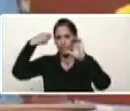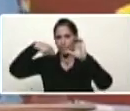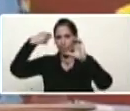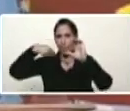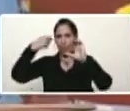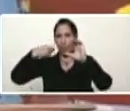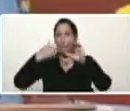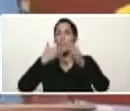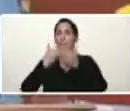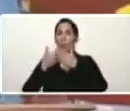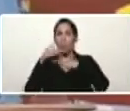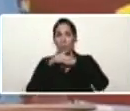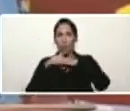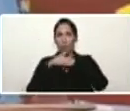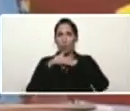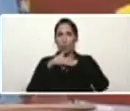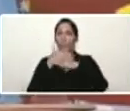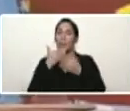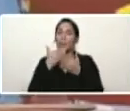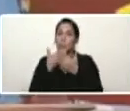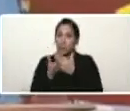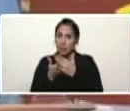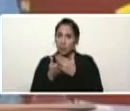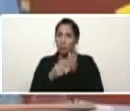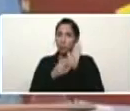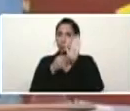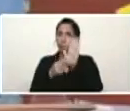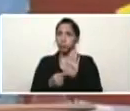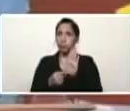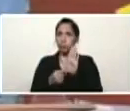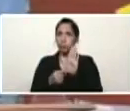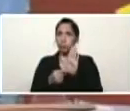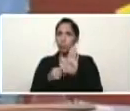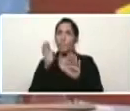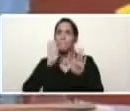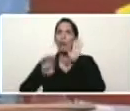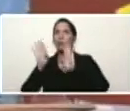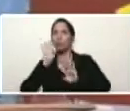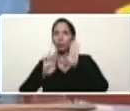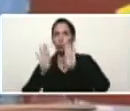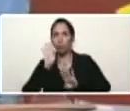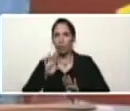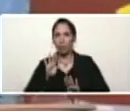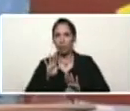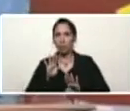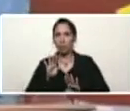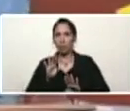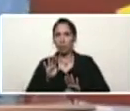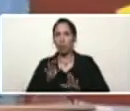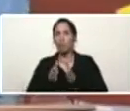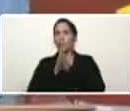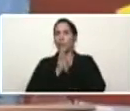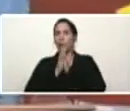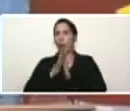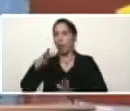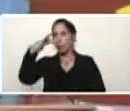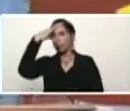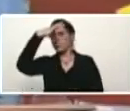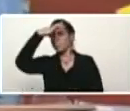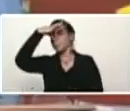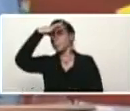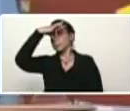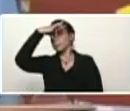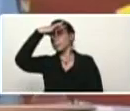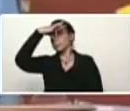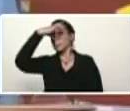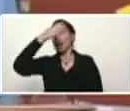perdón y pido permiso para presentar esta basura. Pónganse la mano en la nariz para que aguanten el